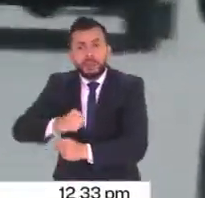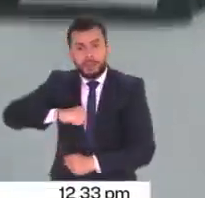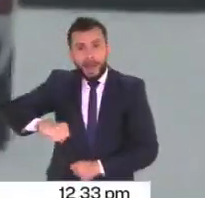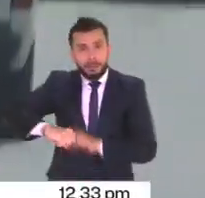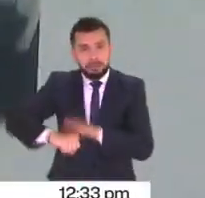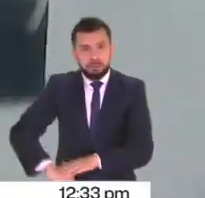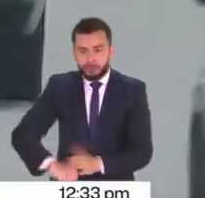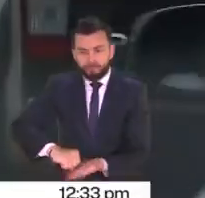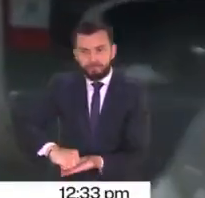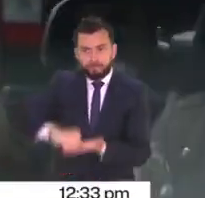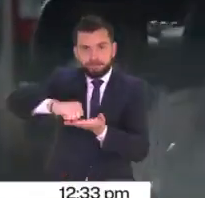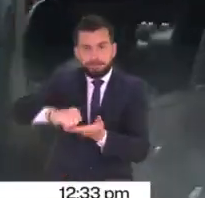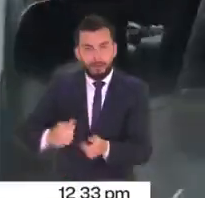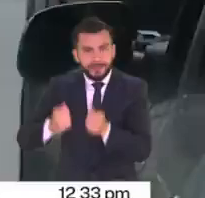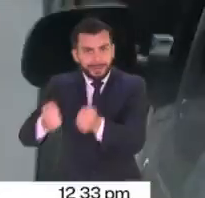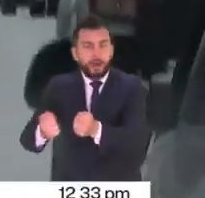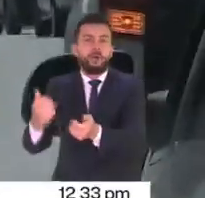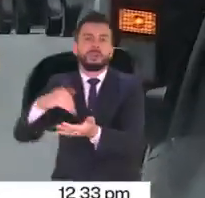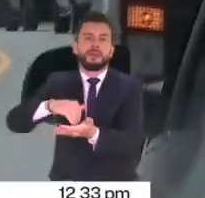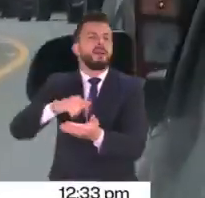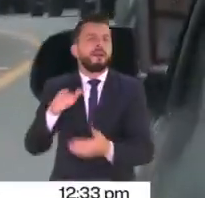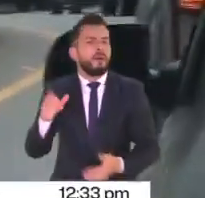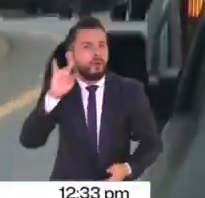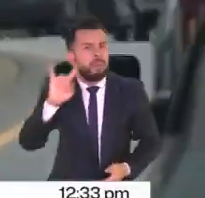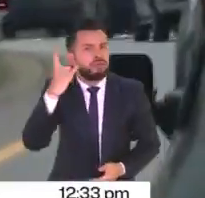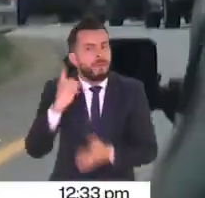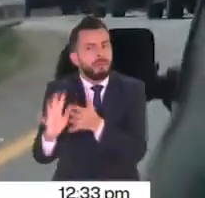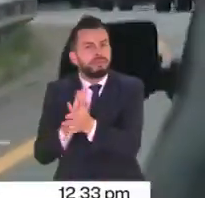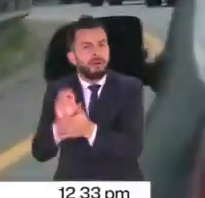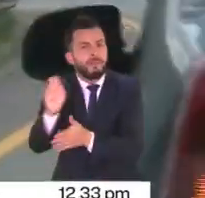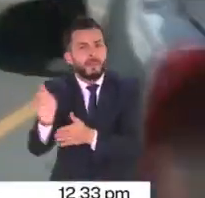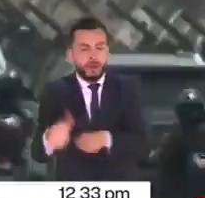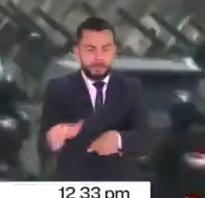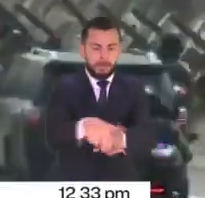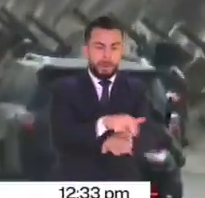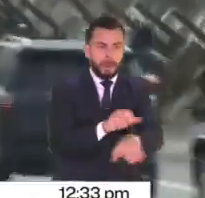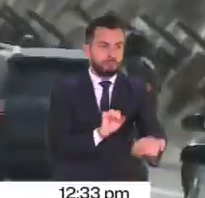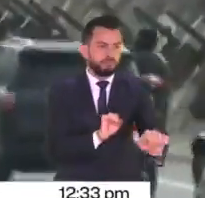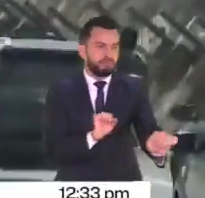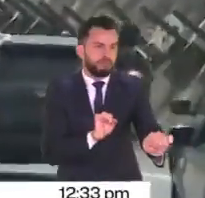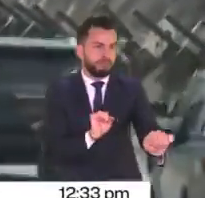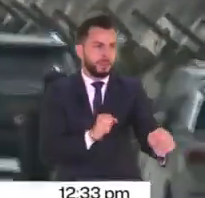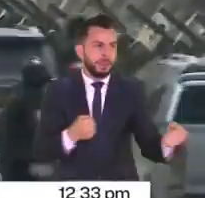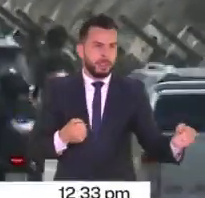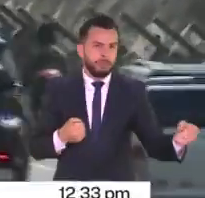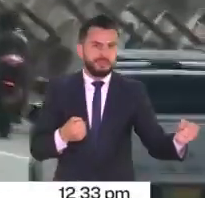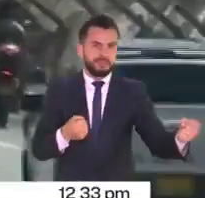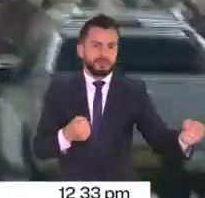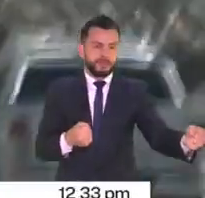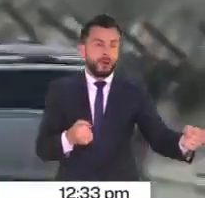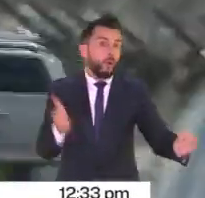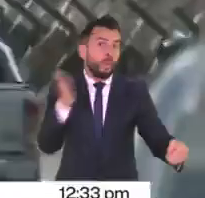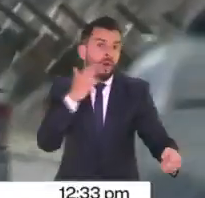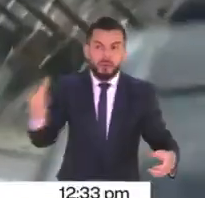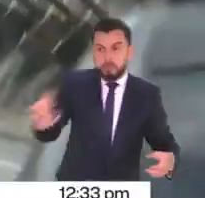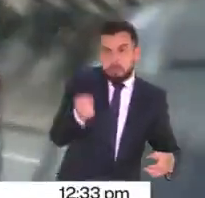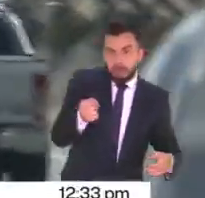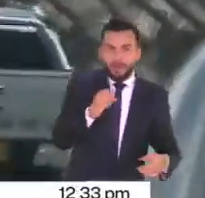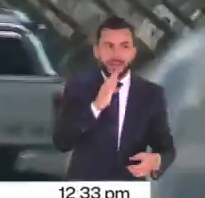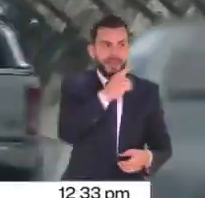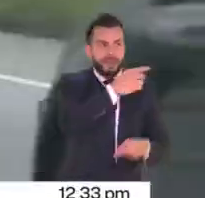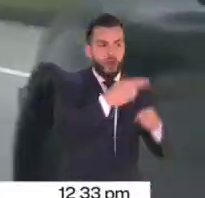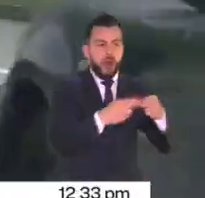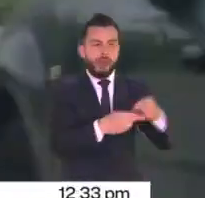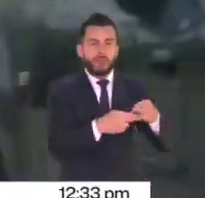derechos. Lo que dijo es que venía viajando en esa caravana y que al parecer fue reclutado por alias Firu y